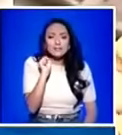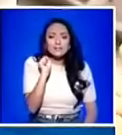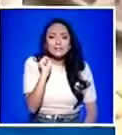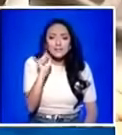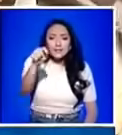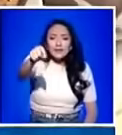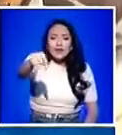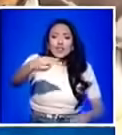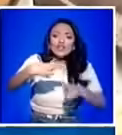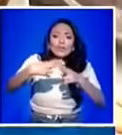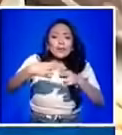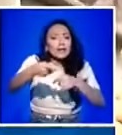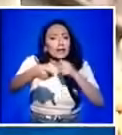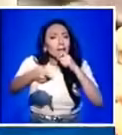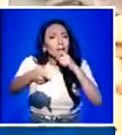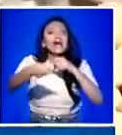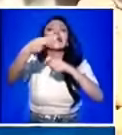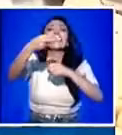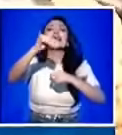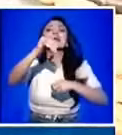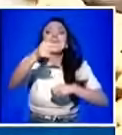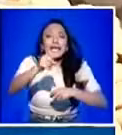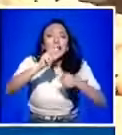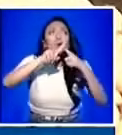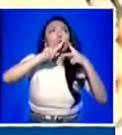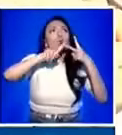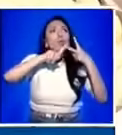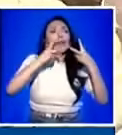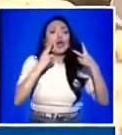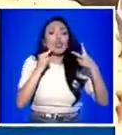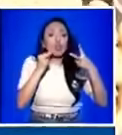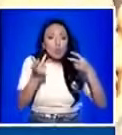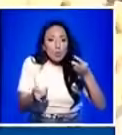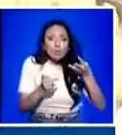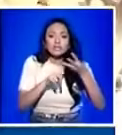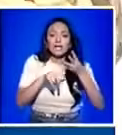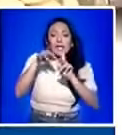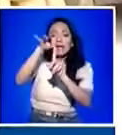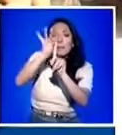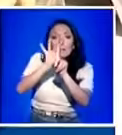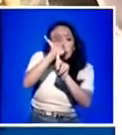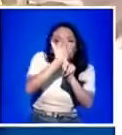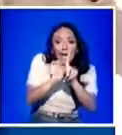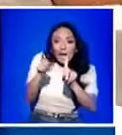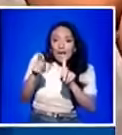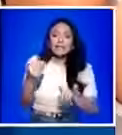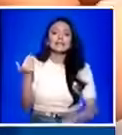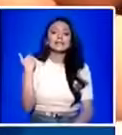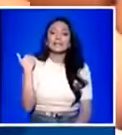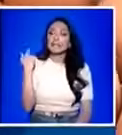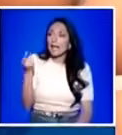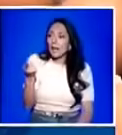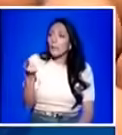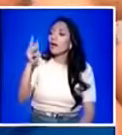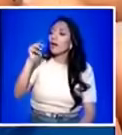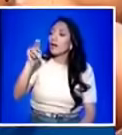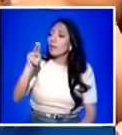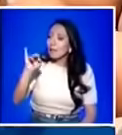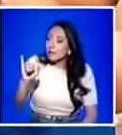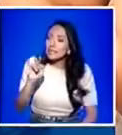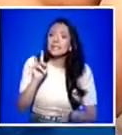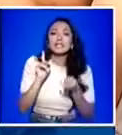¿cómo se dice? Higos. Tenemos maní. Tenemos